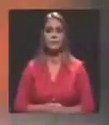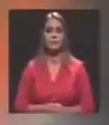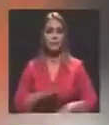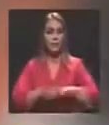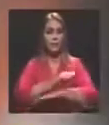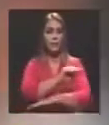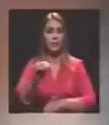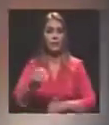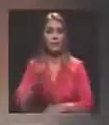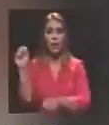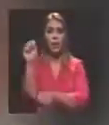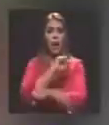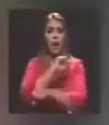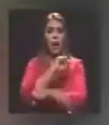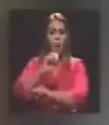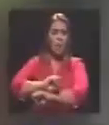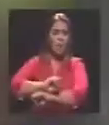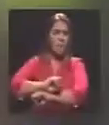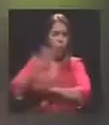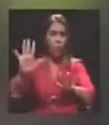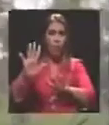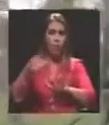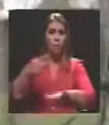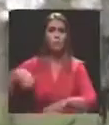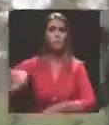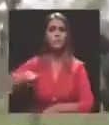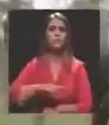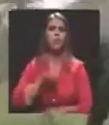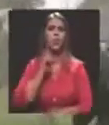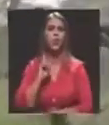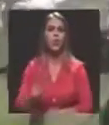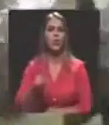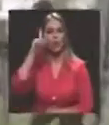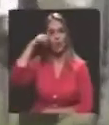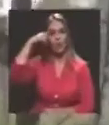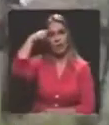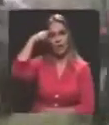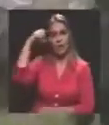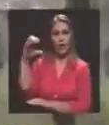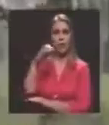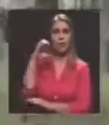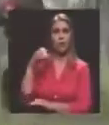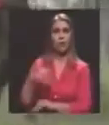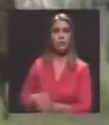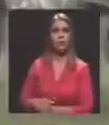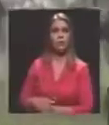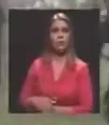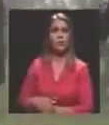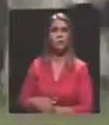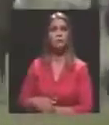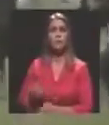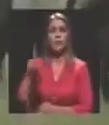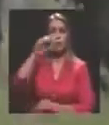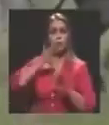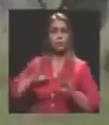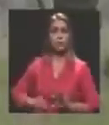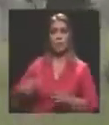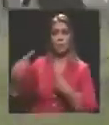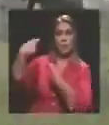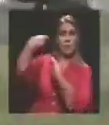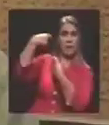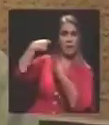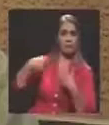Aseguraron que el coche bomba explotado en la escuela de policía fue porque el gobierno colombiano los está combatiendo. Lo que